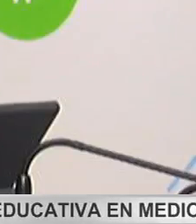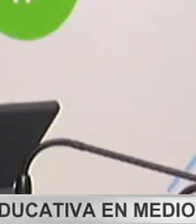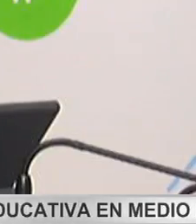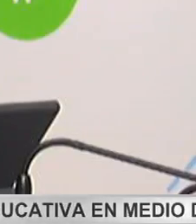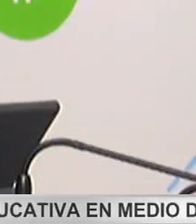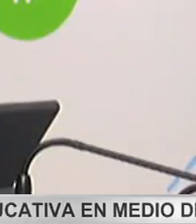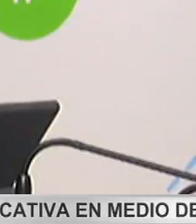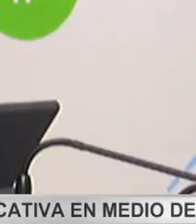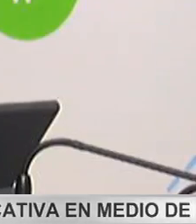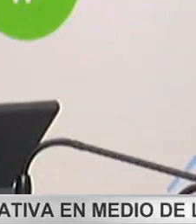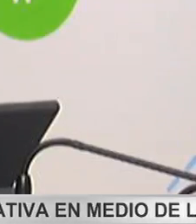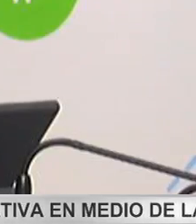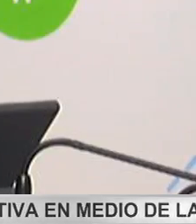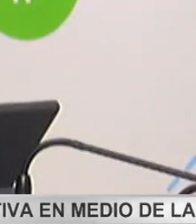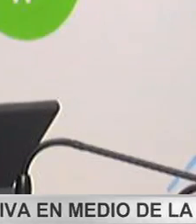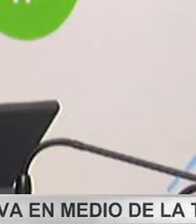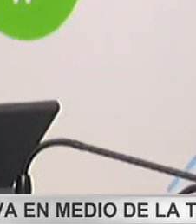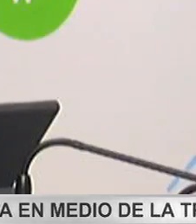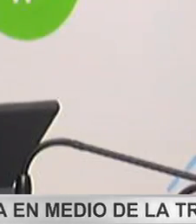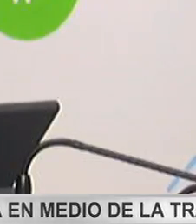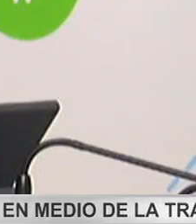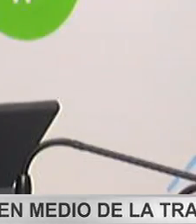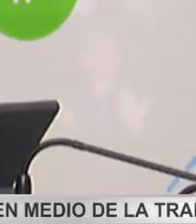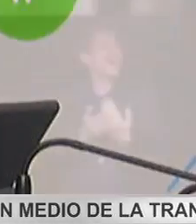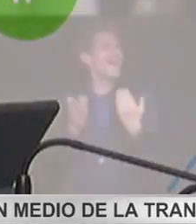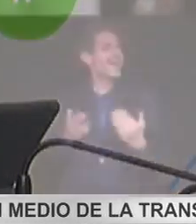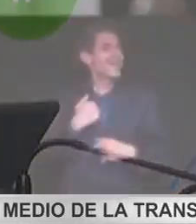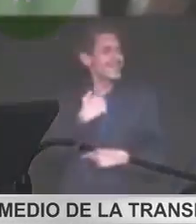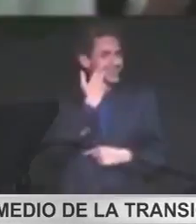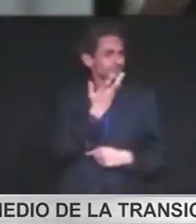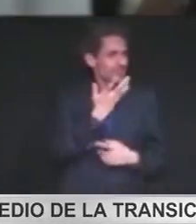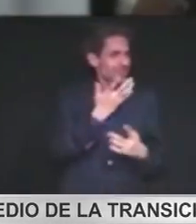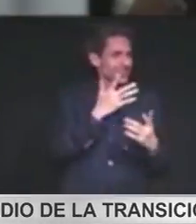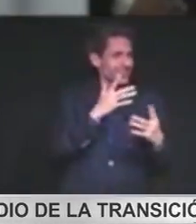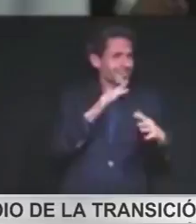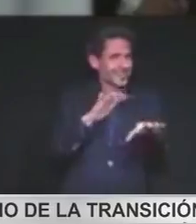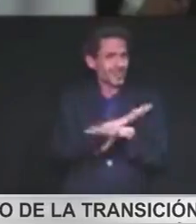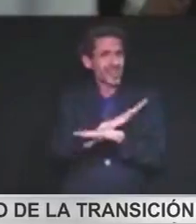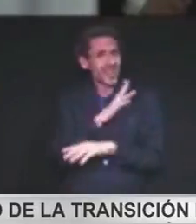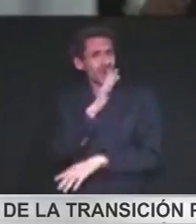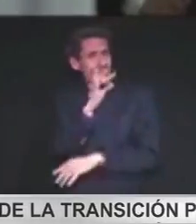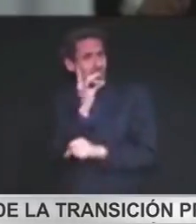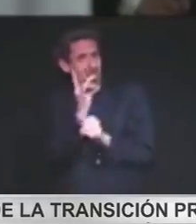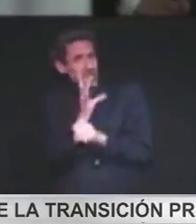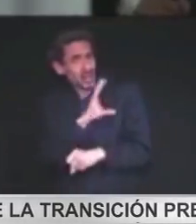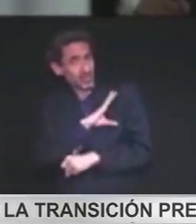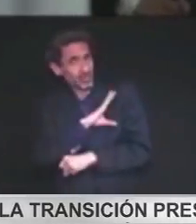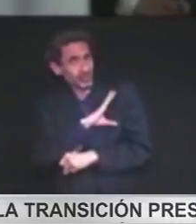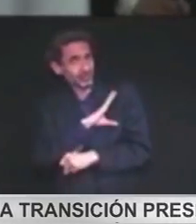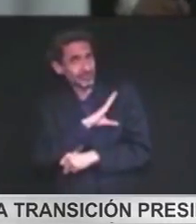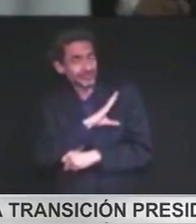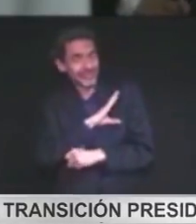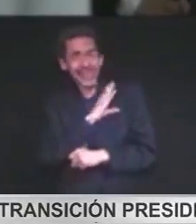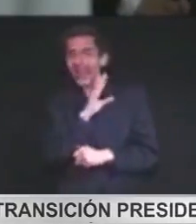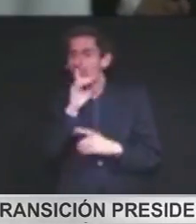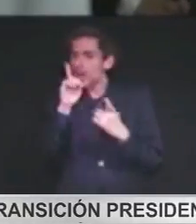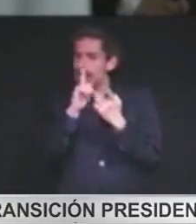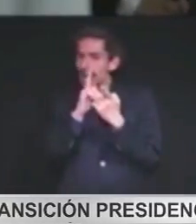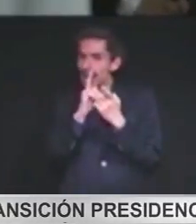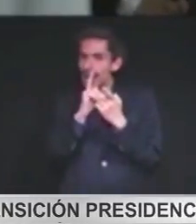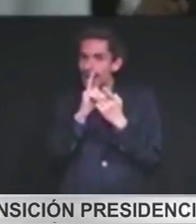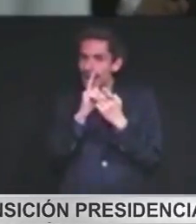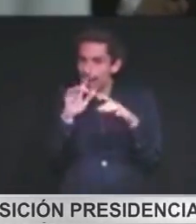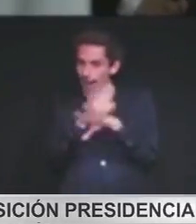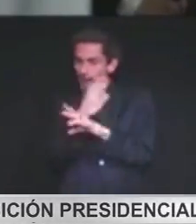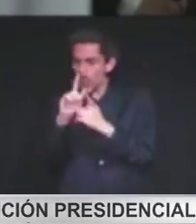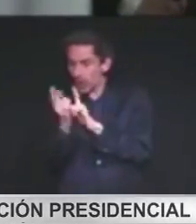A ver, ¿cuál fue lo que o lo que concluye ayer el PRI de esta reunión, Próspero? Bueno, es decir, ¿hacia dónde va el